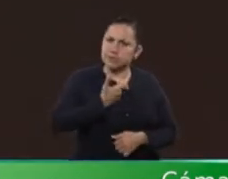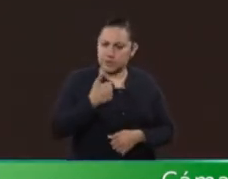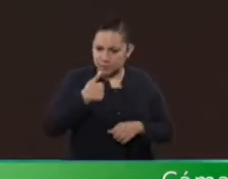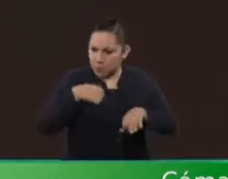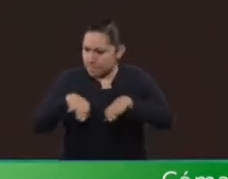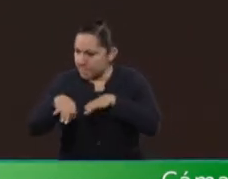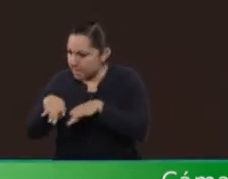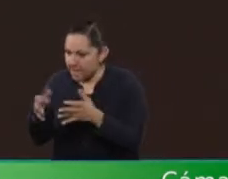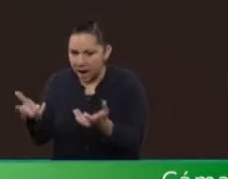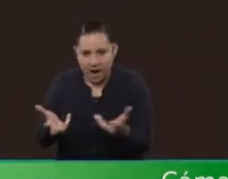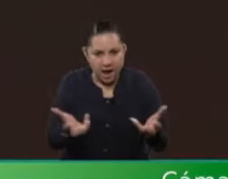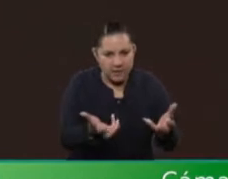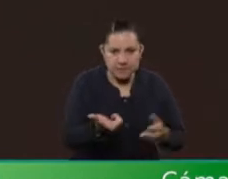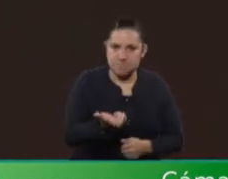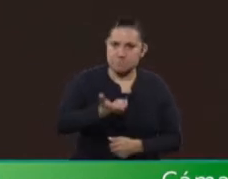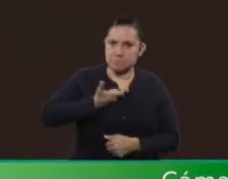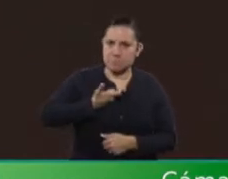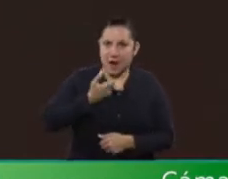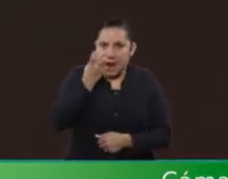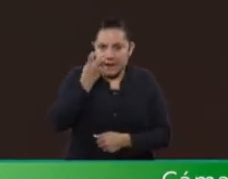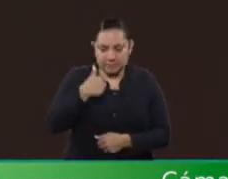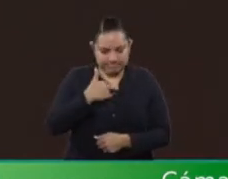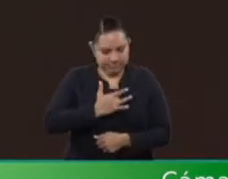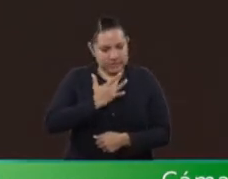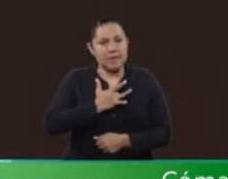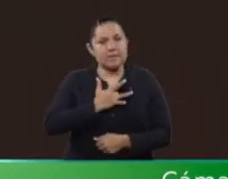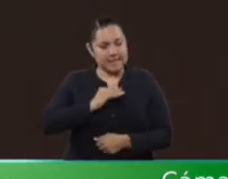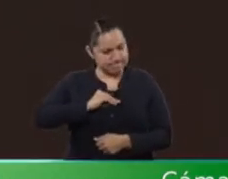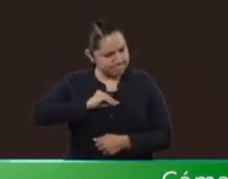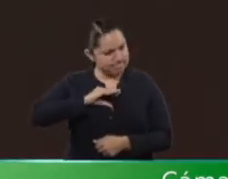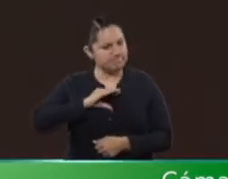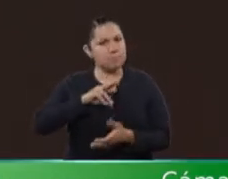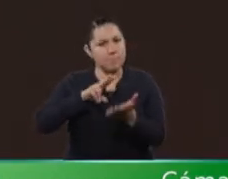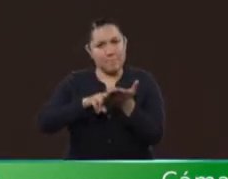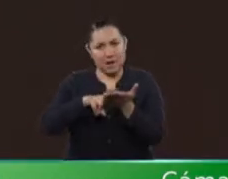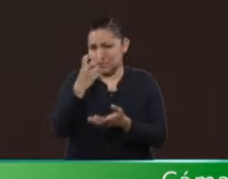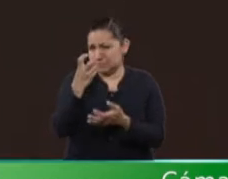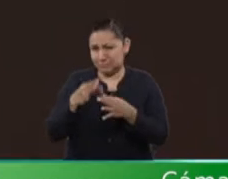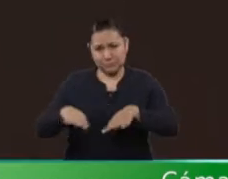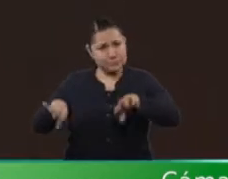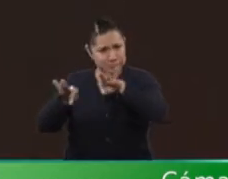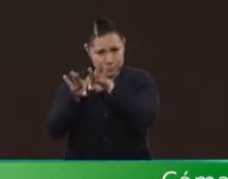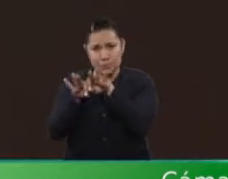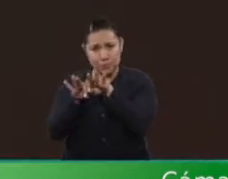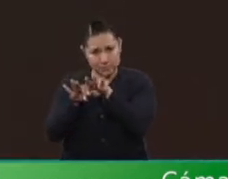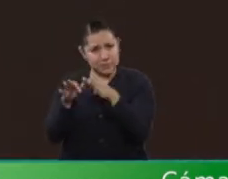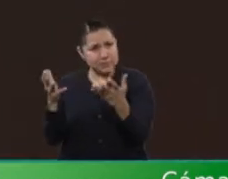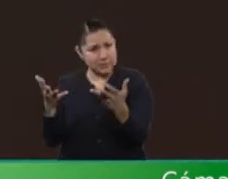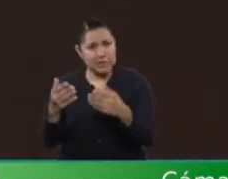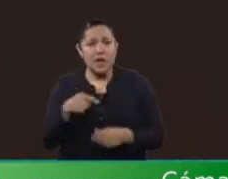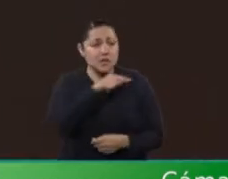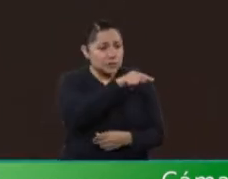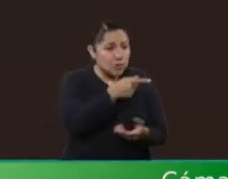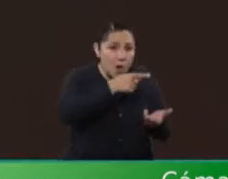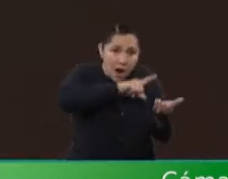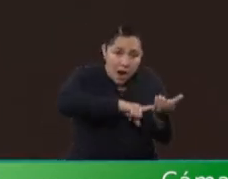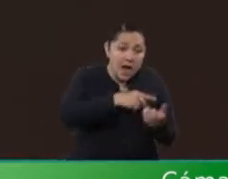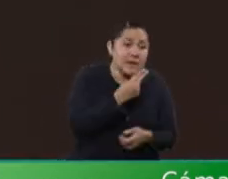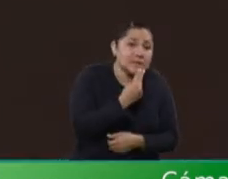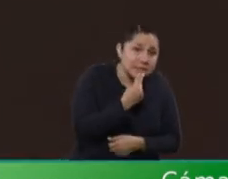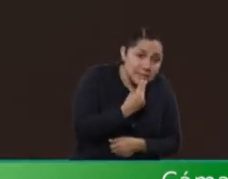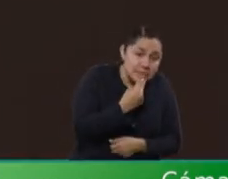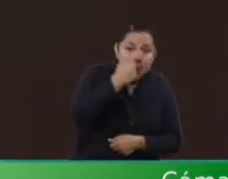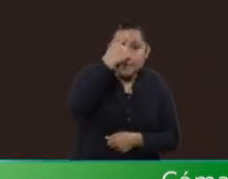afirmativa para lograr esta autonomía e independencia y no solo rehabilitación